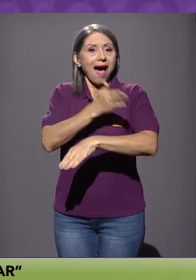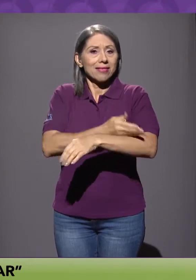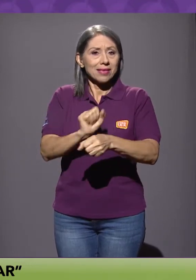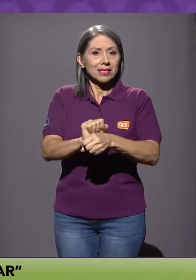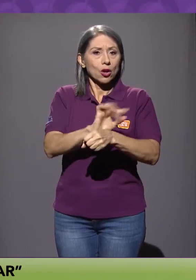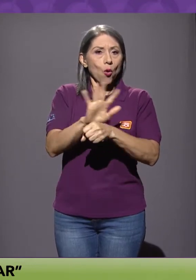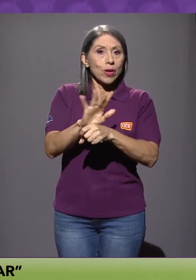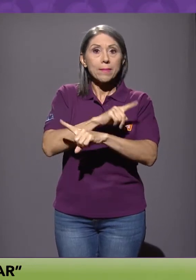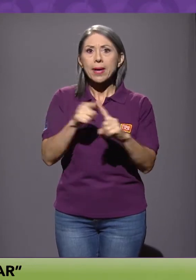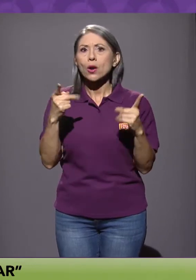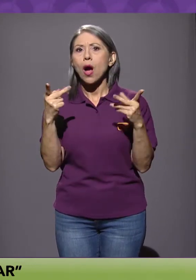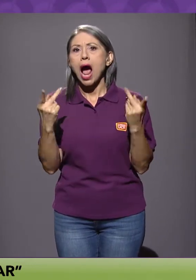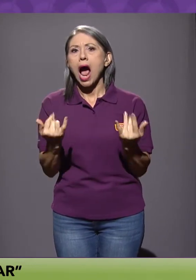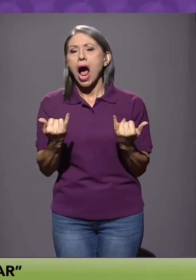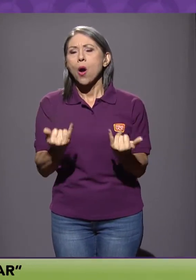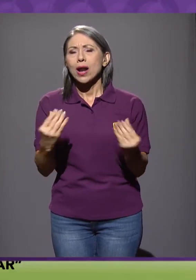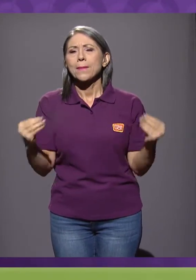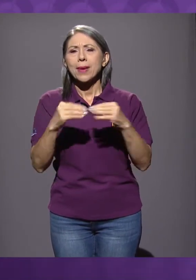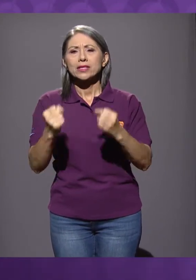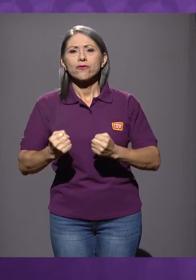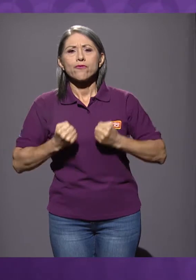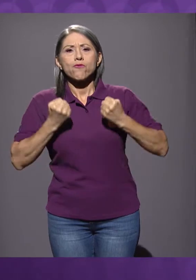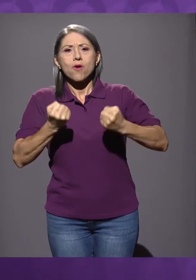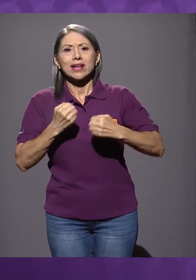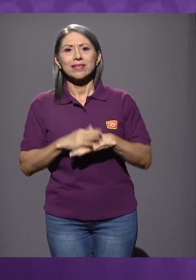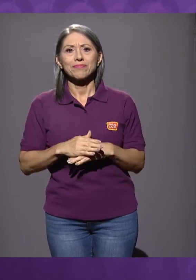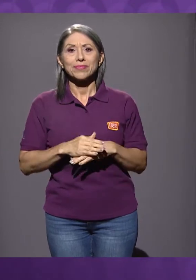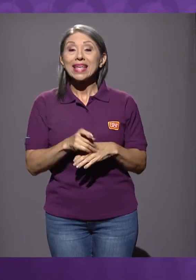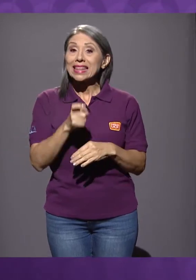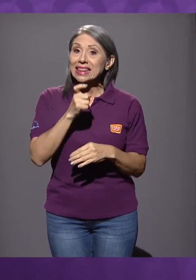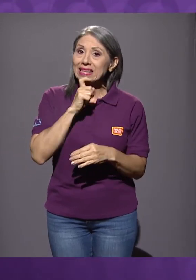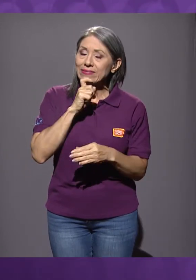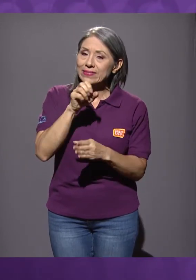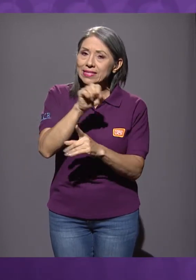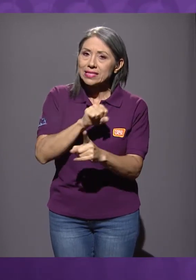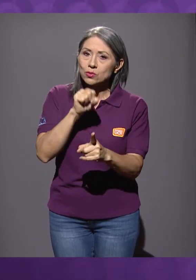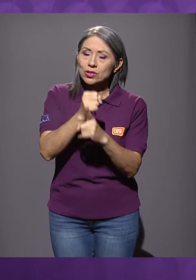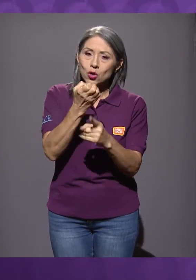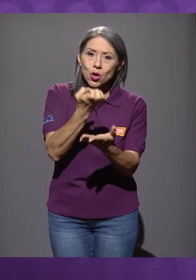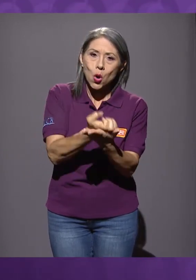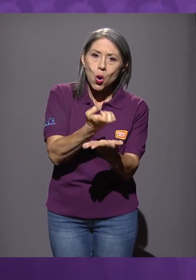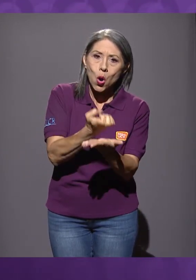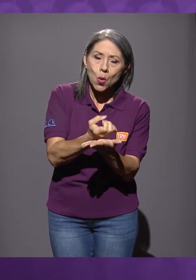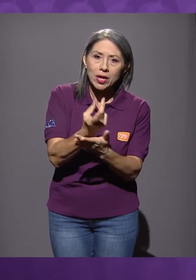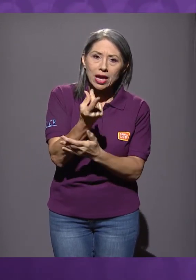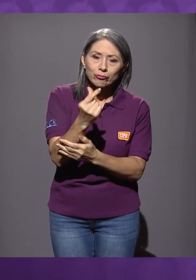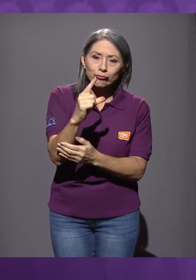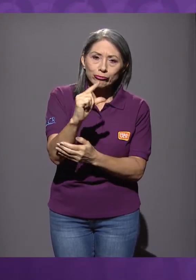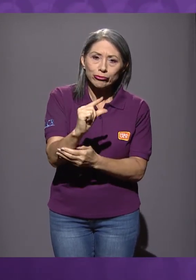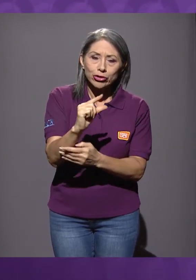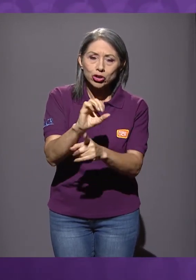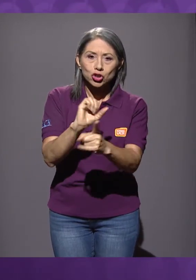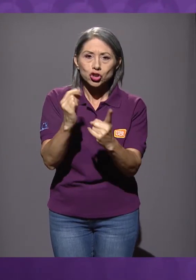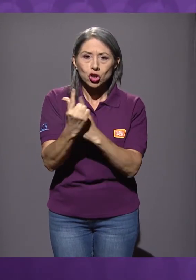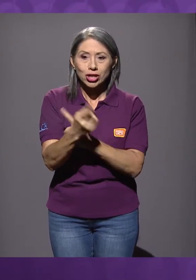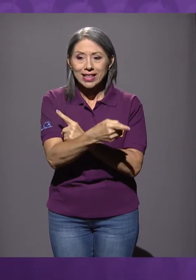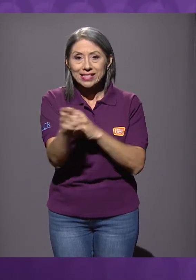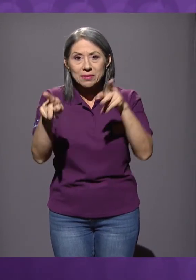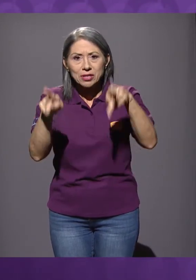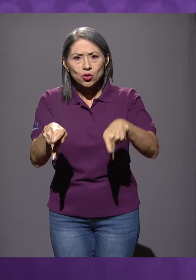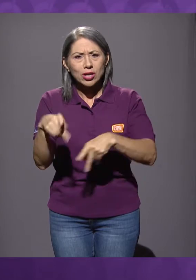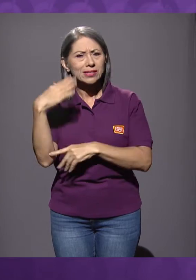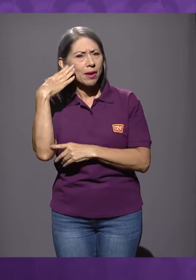esto lo ha intensificado, que son las vulneraciones económicas y sociales de estas personas. ¿Por qué? Porque les voy a poner el